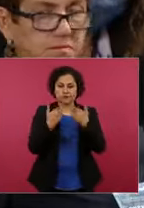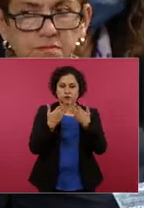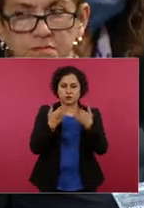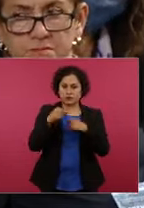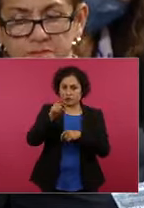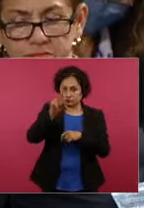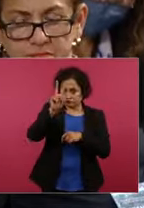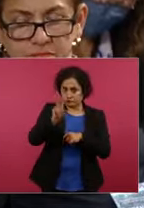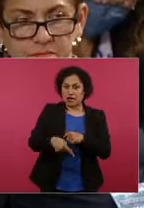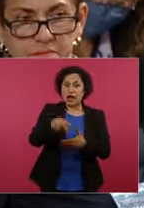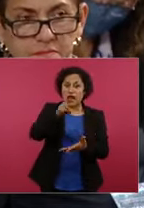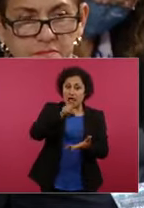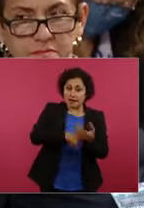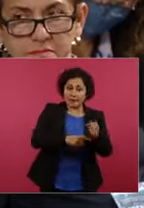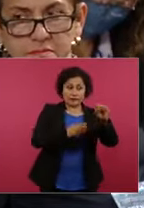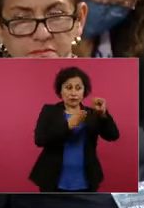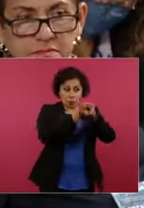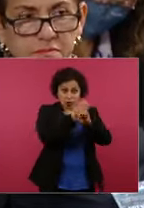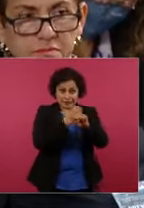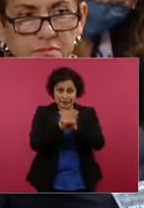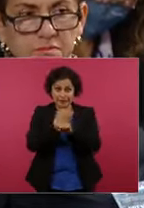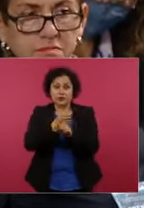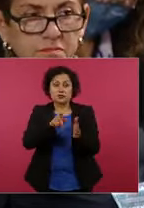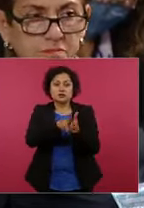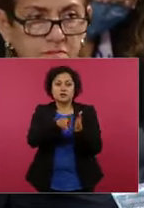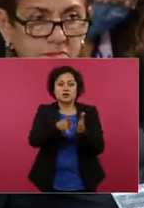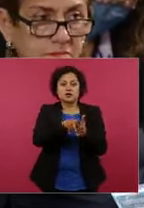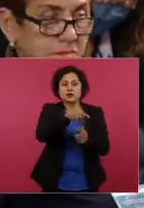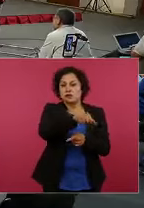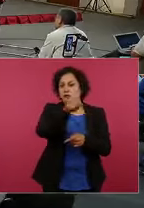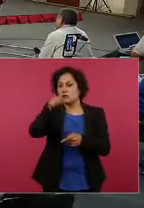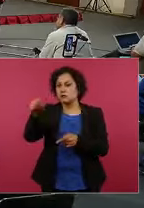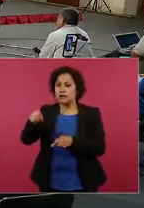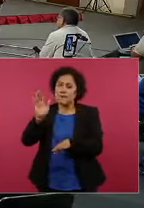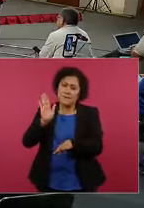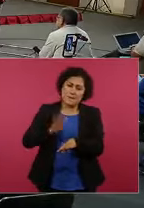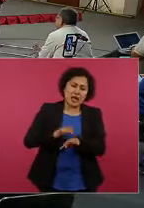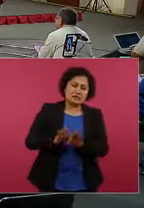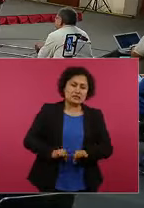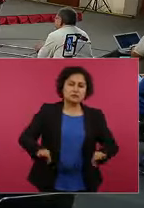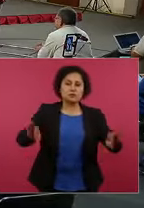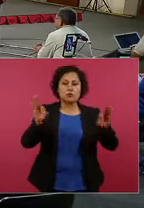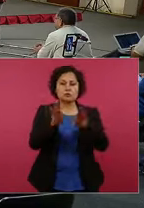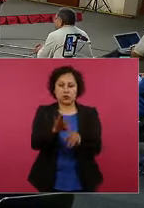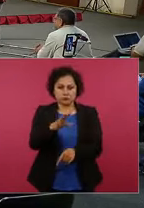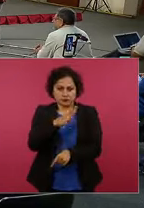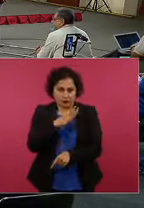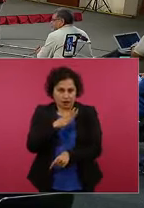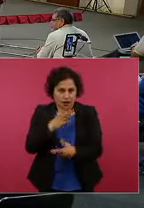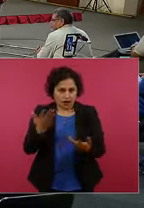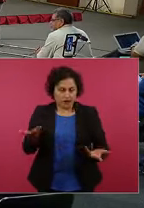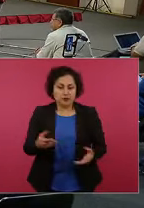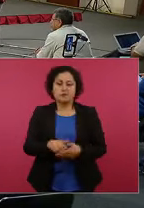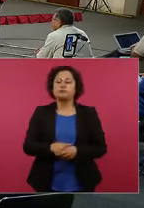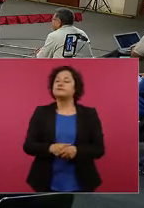medios independientes que son más leídos y más valiosos. Sí, pero ¿saben qué?